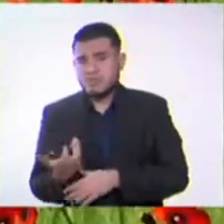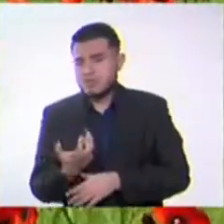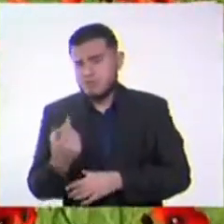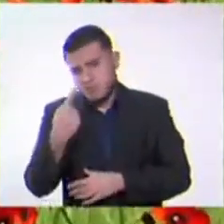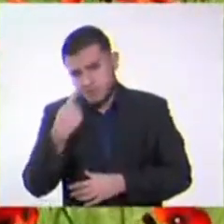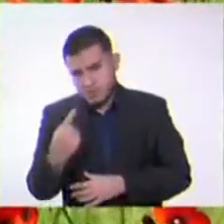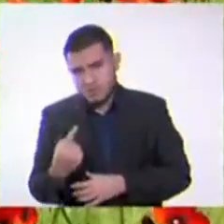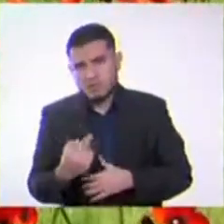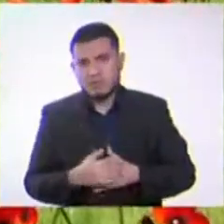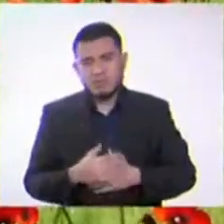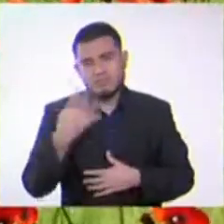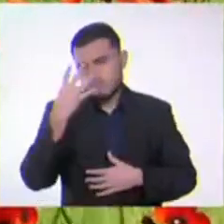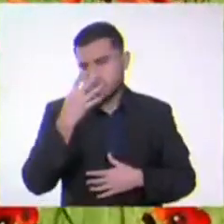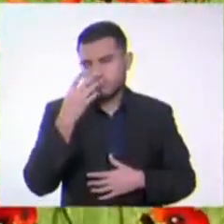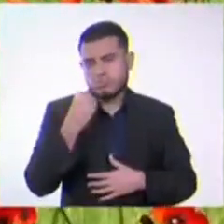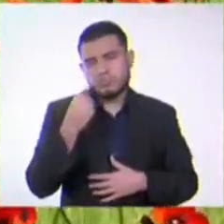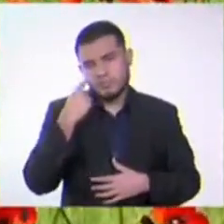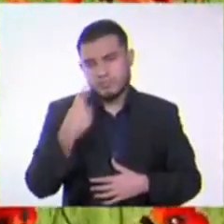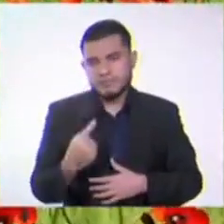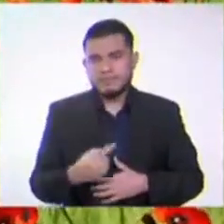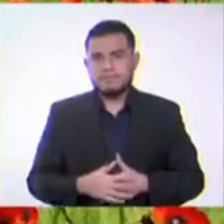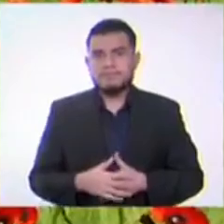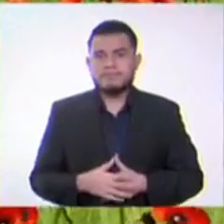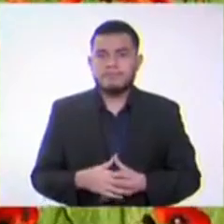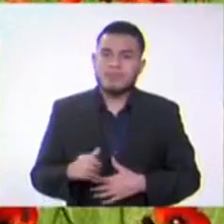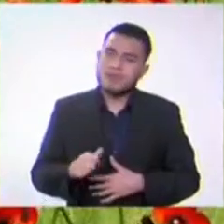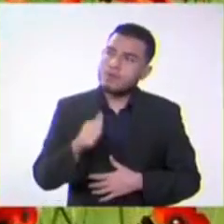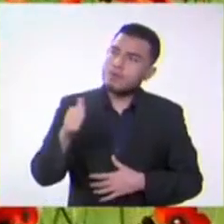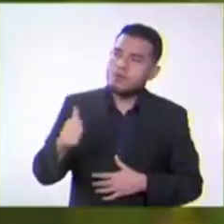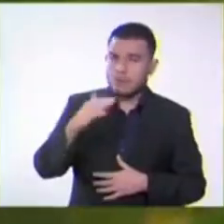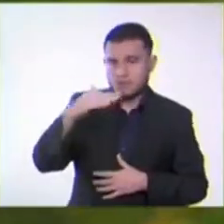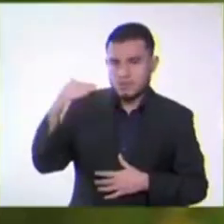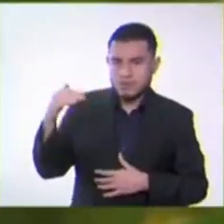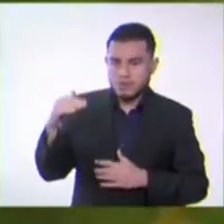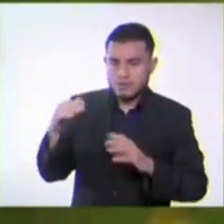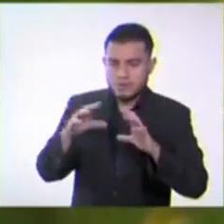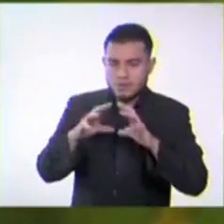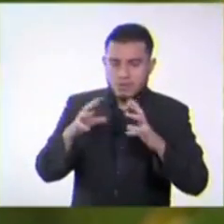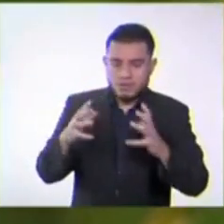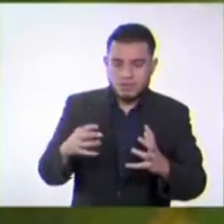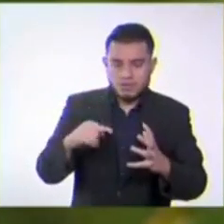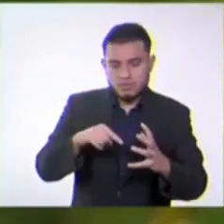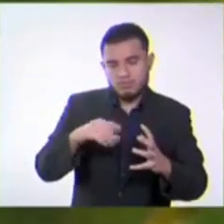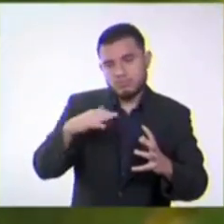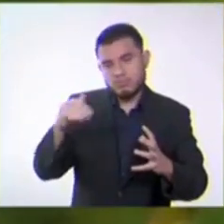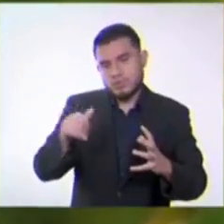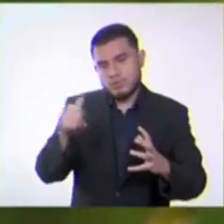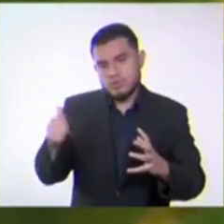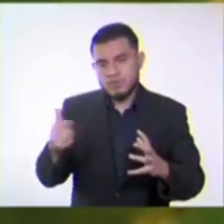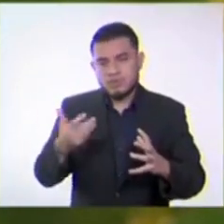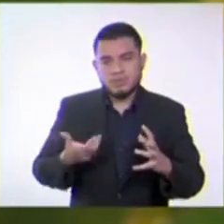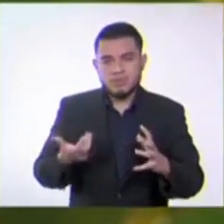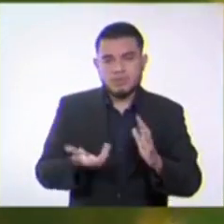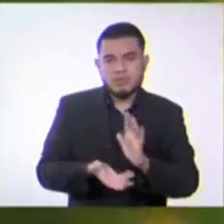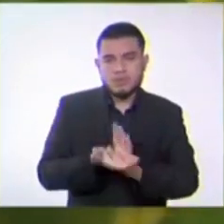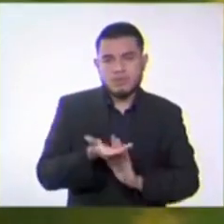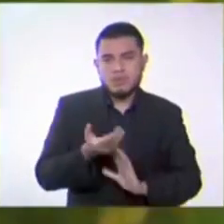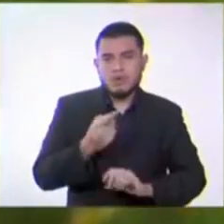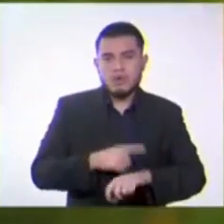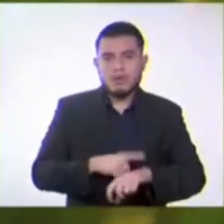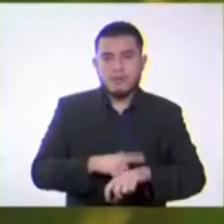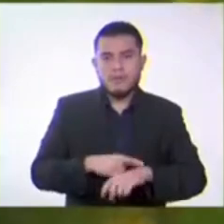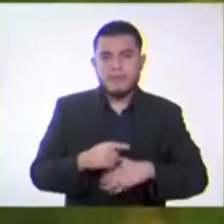imágenes visuales asombrosas que nos vienen de otras regiones del mundo. Si seguimos avanzando con el